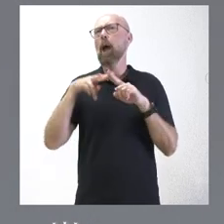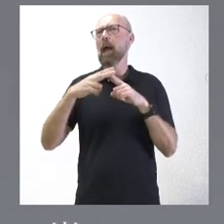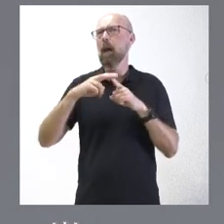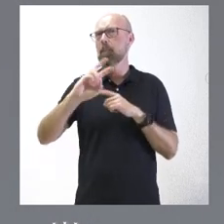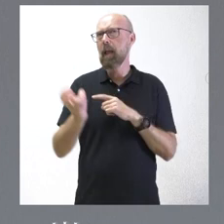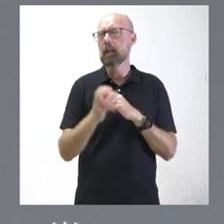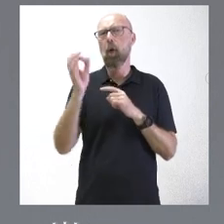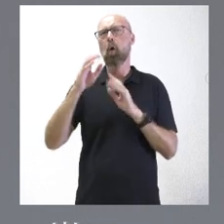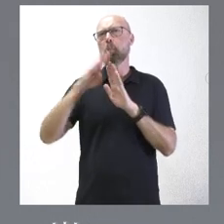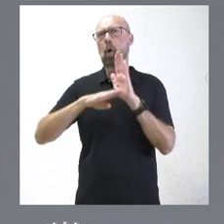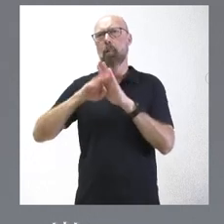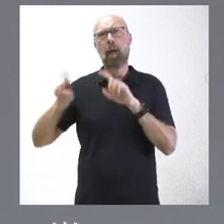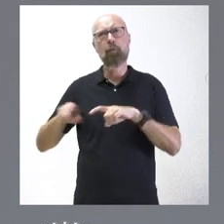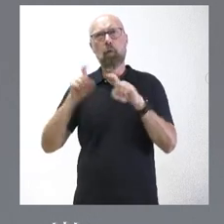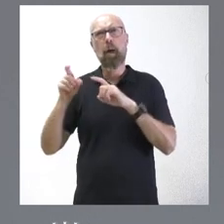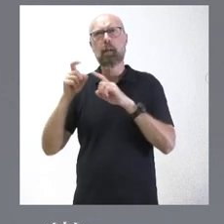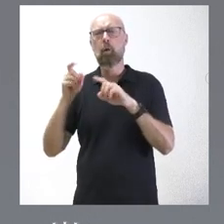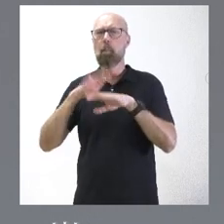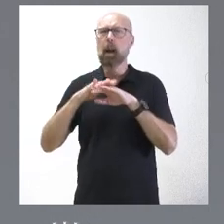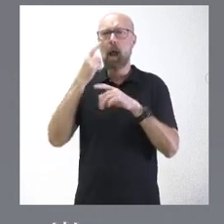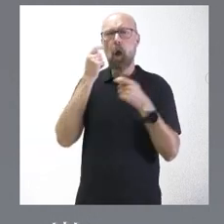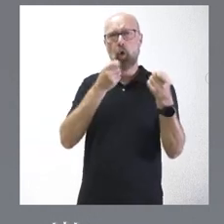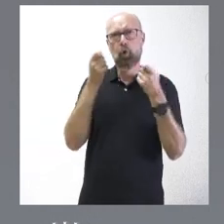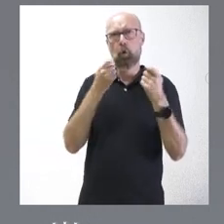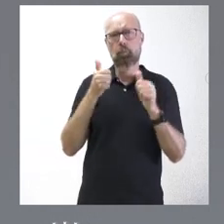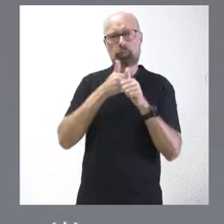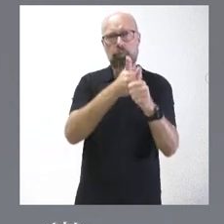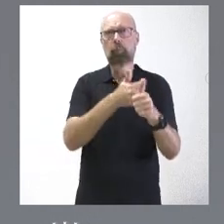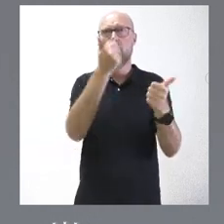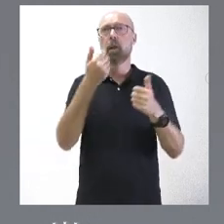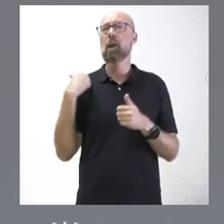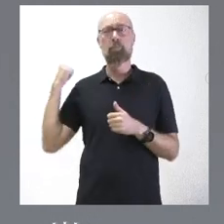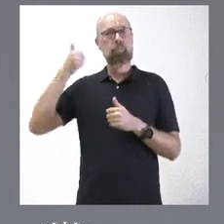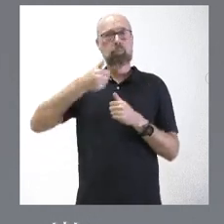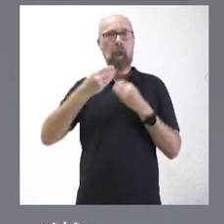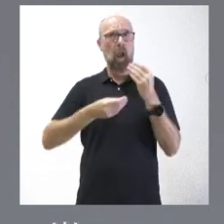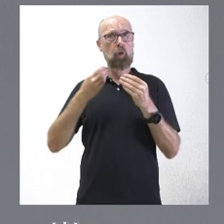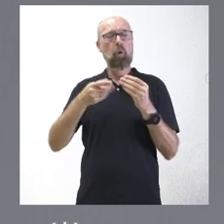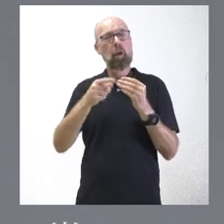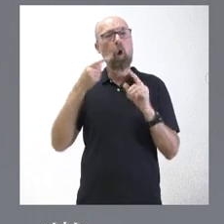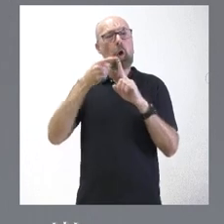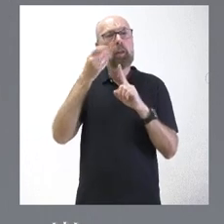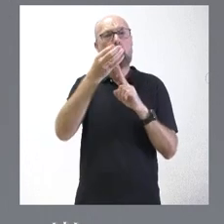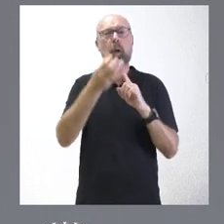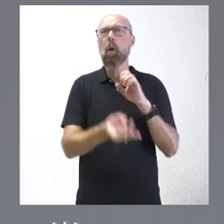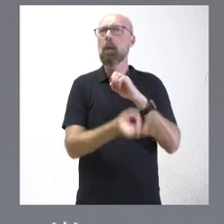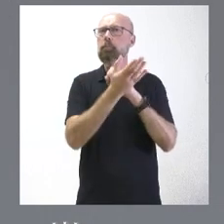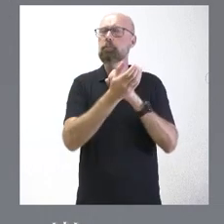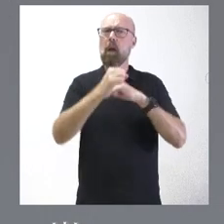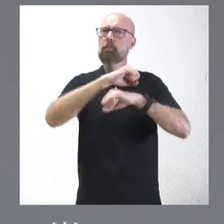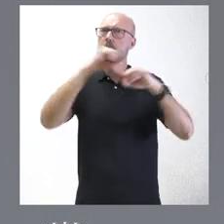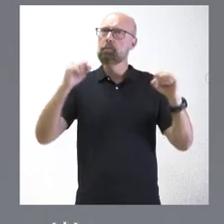programas informáticos lo venimos ya realizando y el objetivo es implantarlo definitivamente